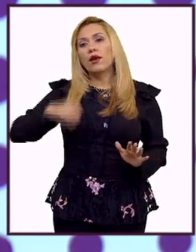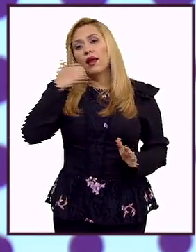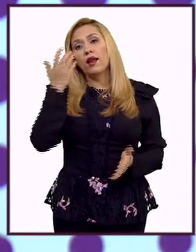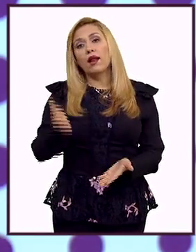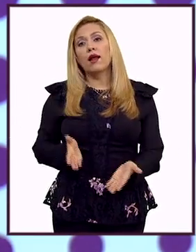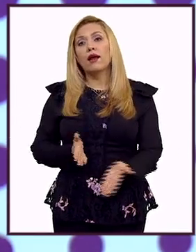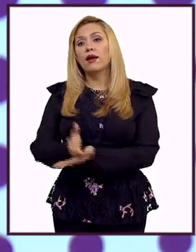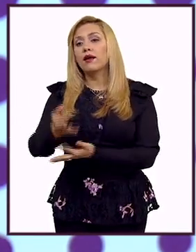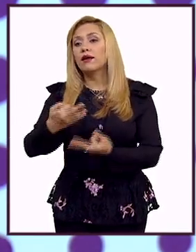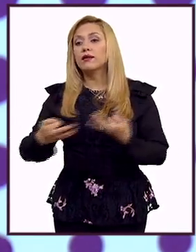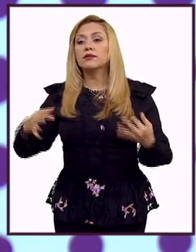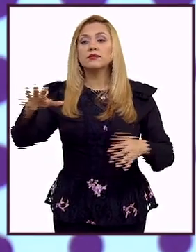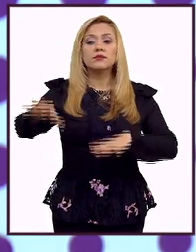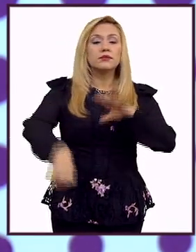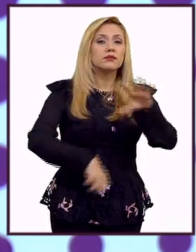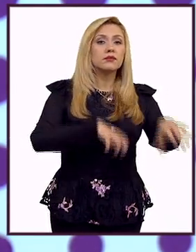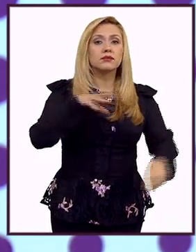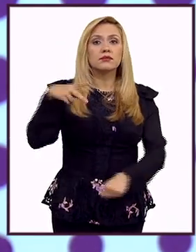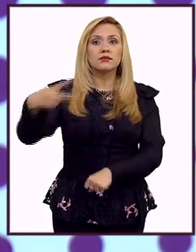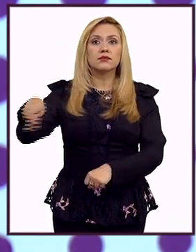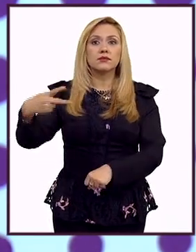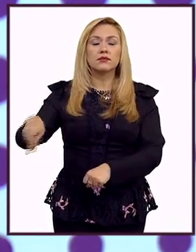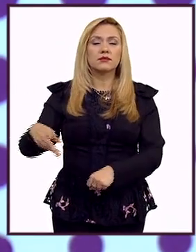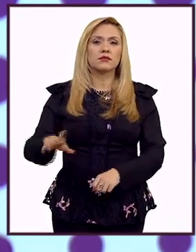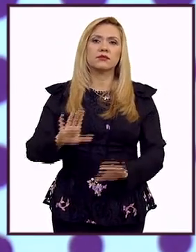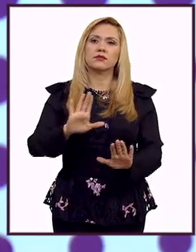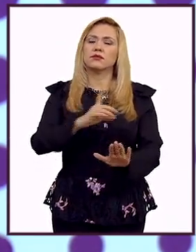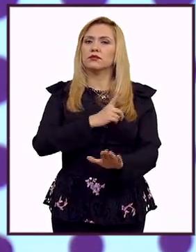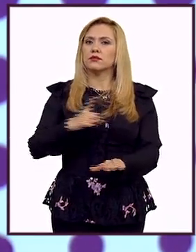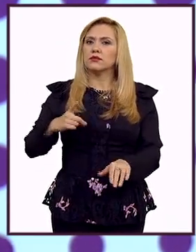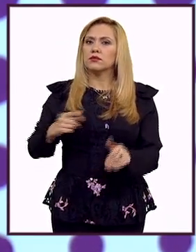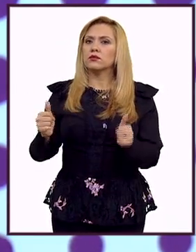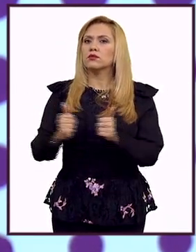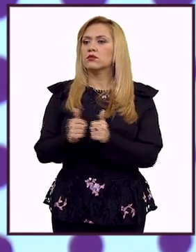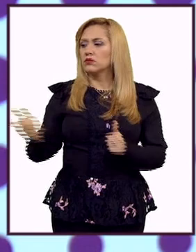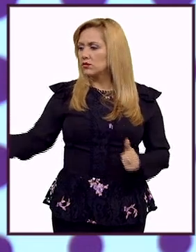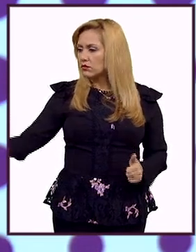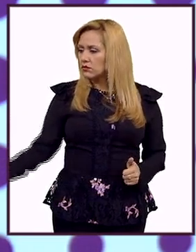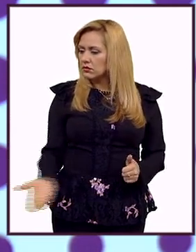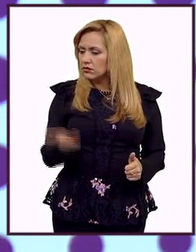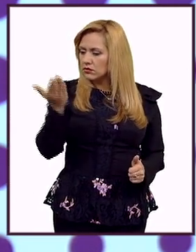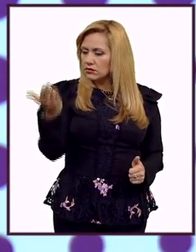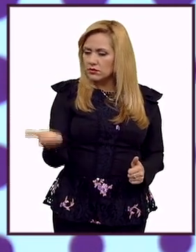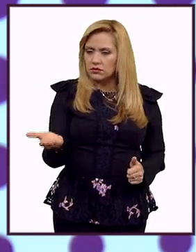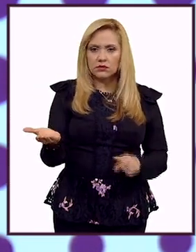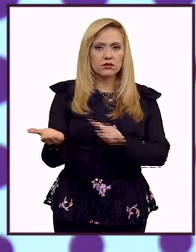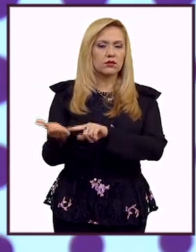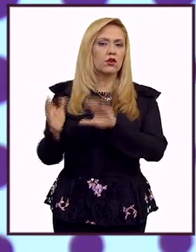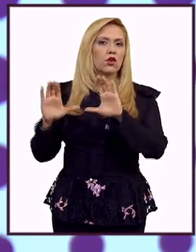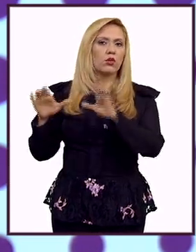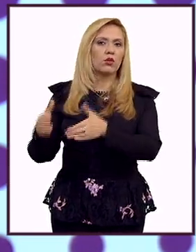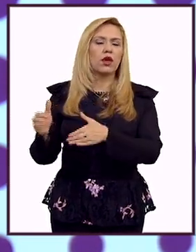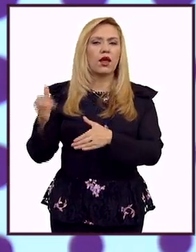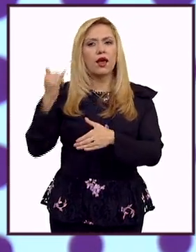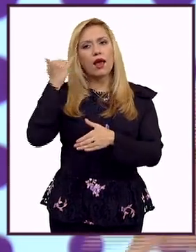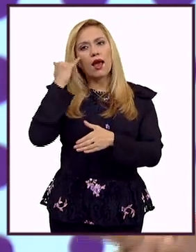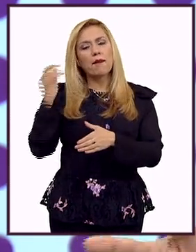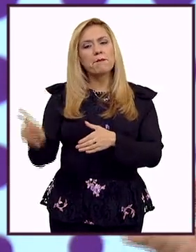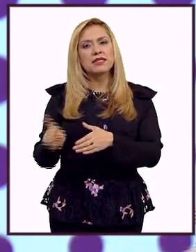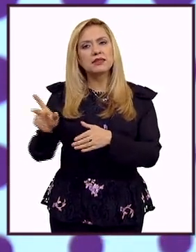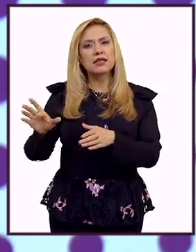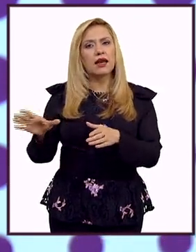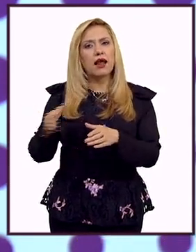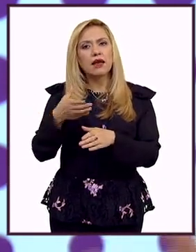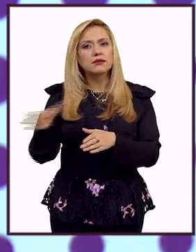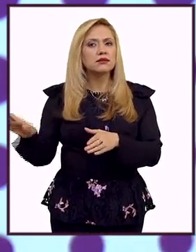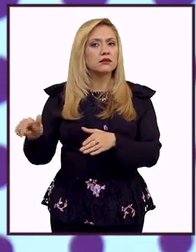en los territorios y sus recursos naturales deben contar con la participación y la voz de las comunidades campesinas. Y entonces cualquier